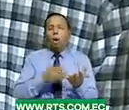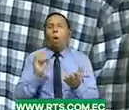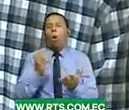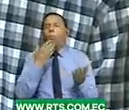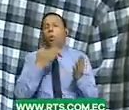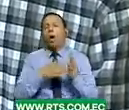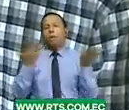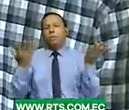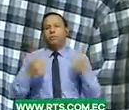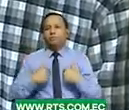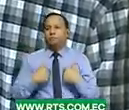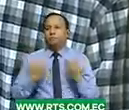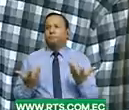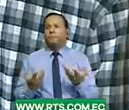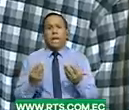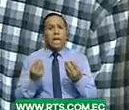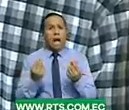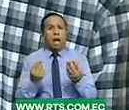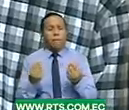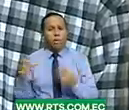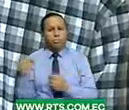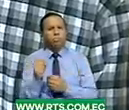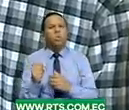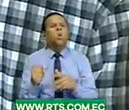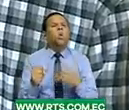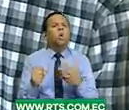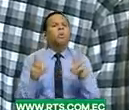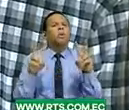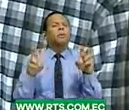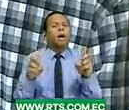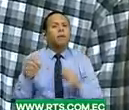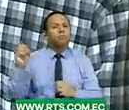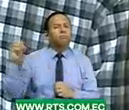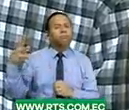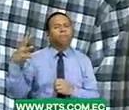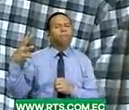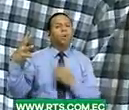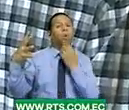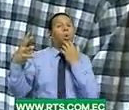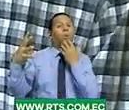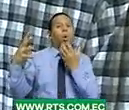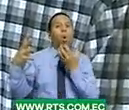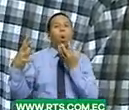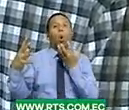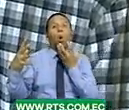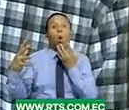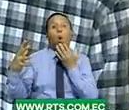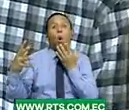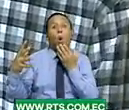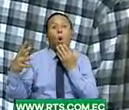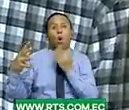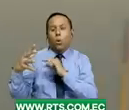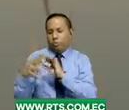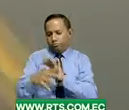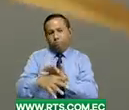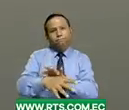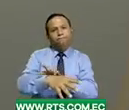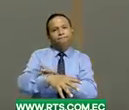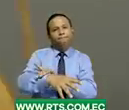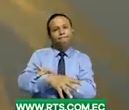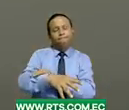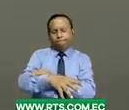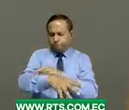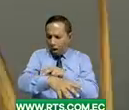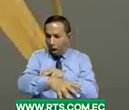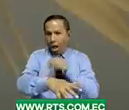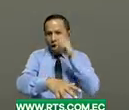percibir, aunque no de una manera muy rápida, pero sí podemos percibir la luz ultravioleta por el color bronceado de nuestra piel. El estudio